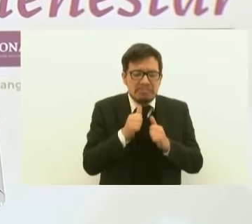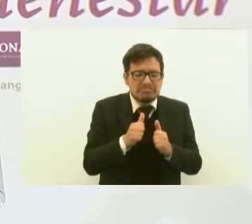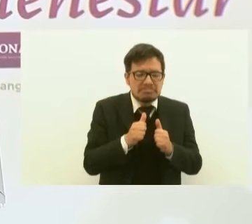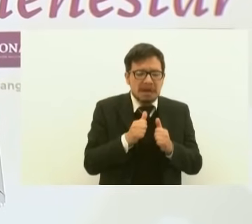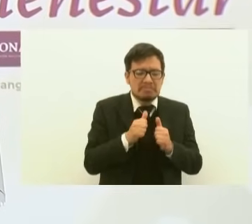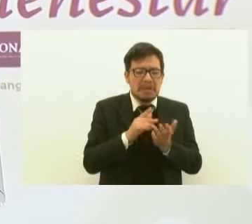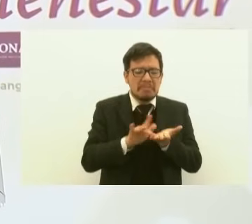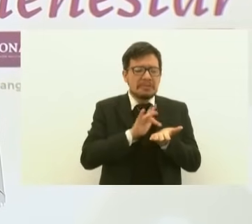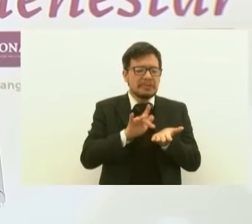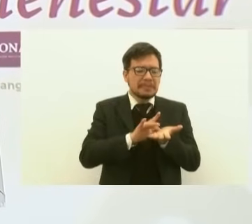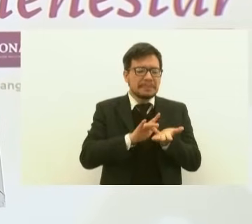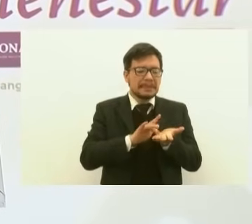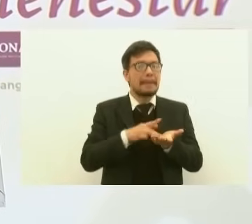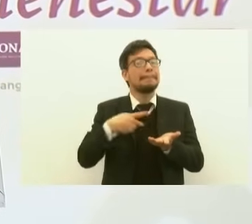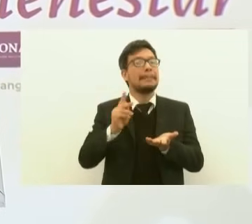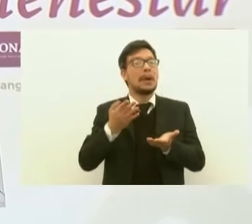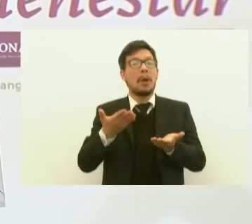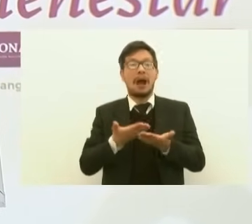ser para todos.